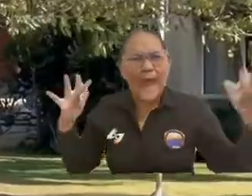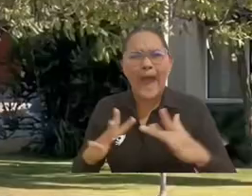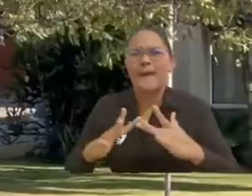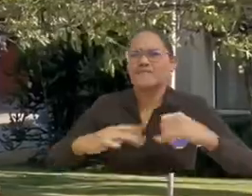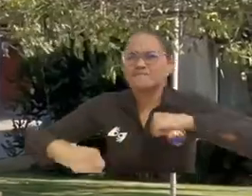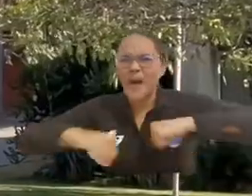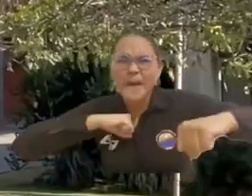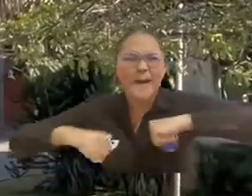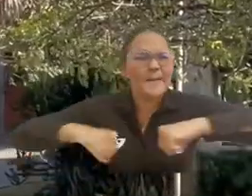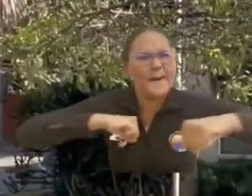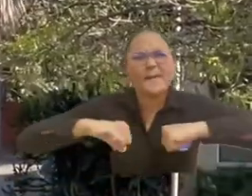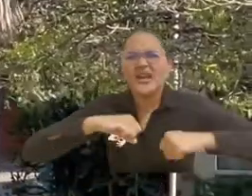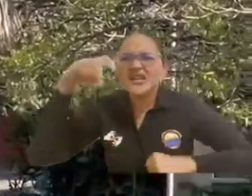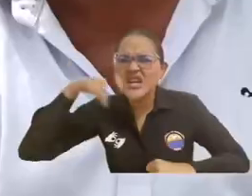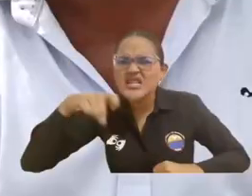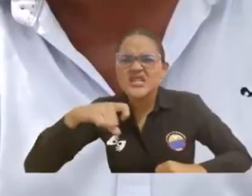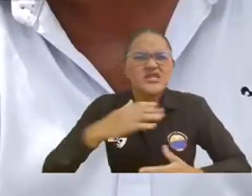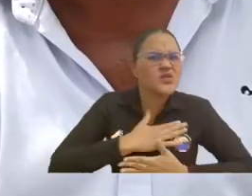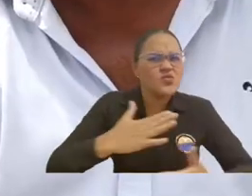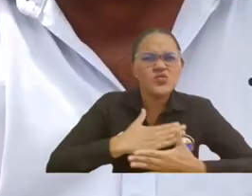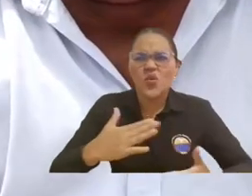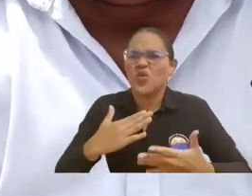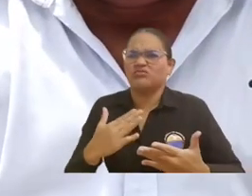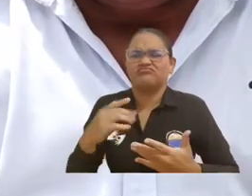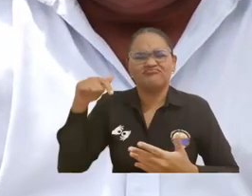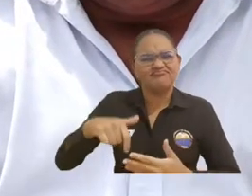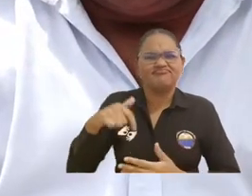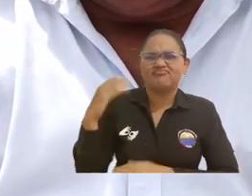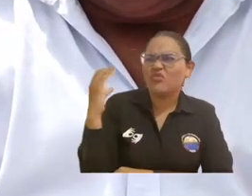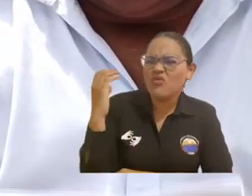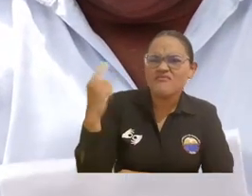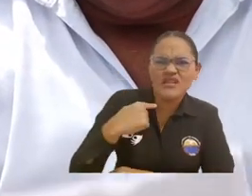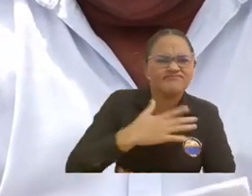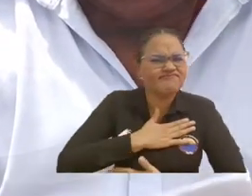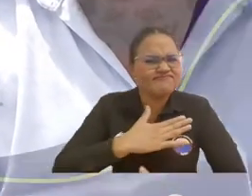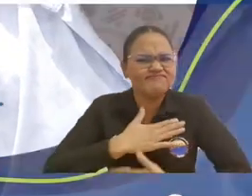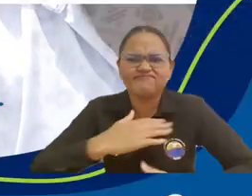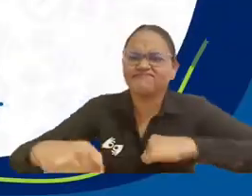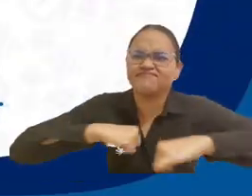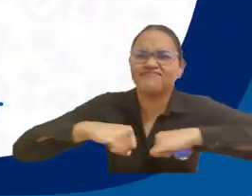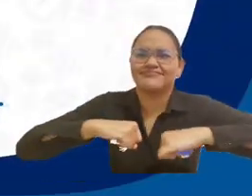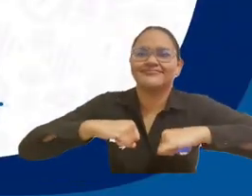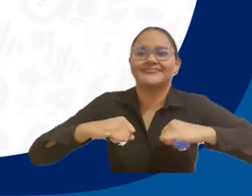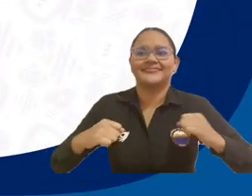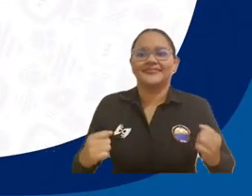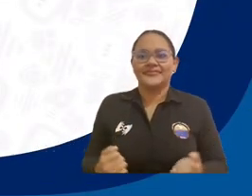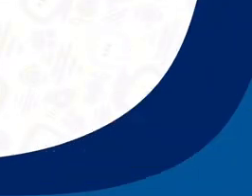lugar de la academia en general, en función de las necesidades y las demandas del país.